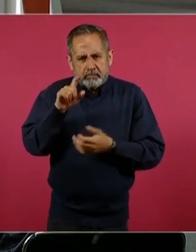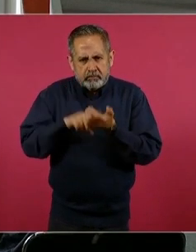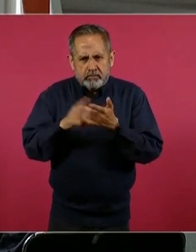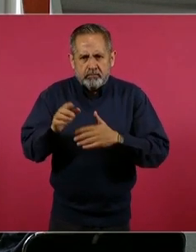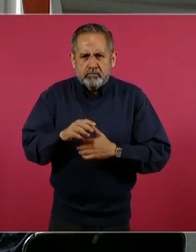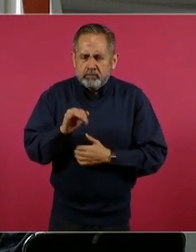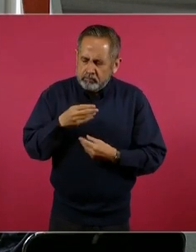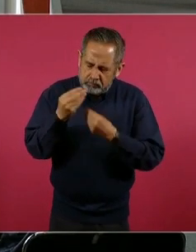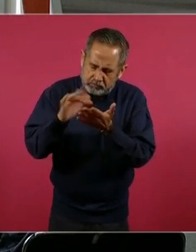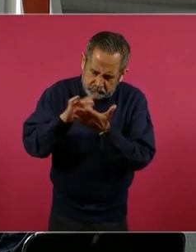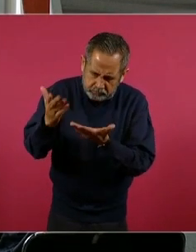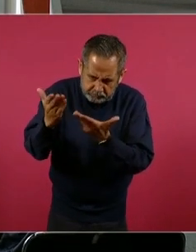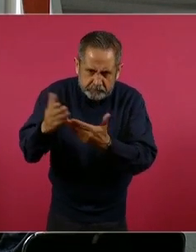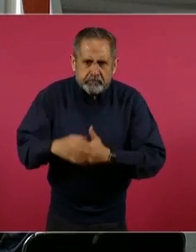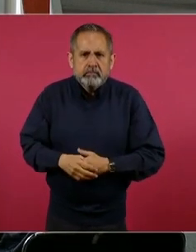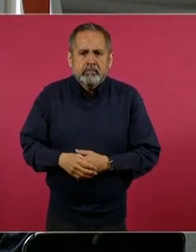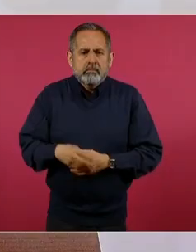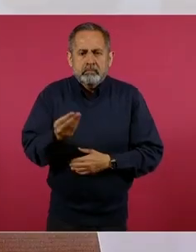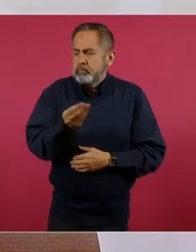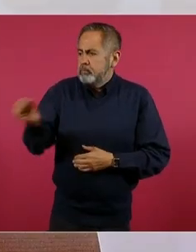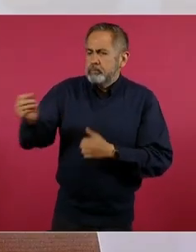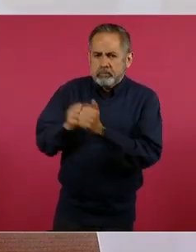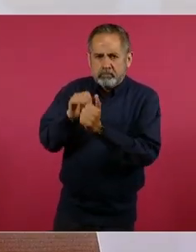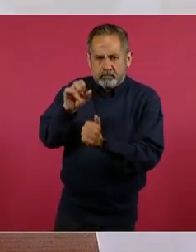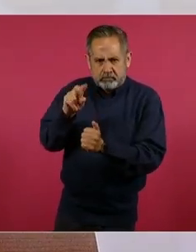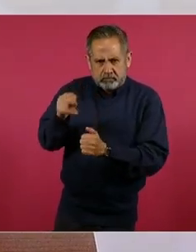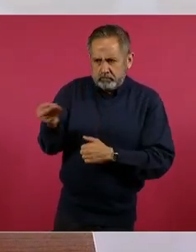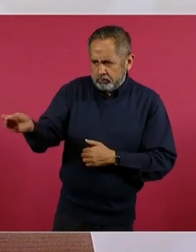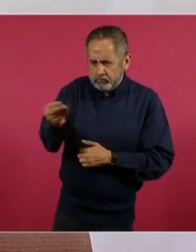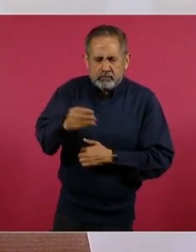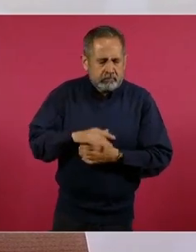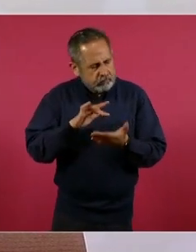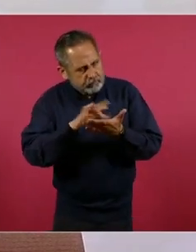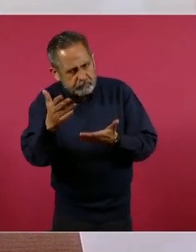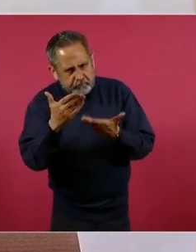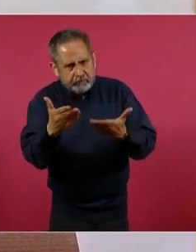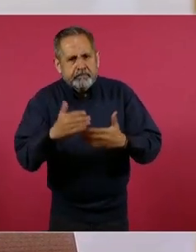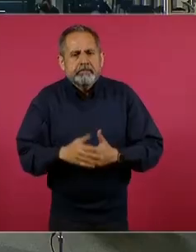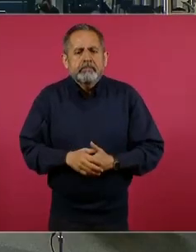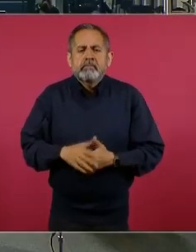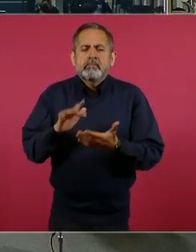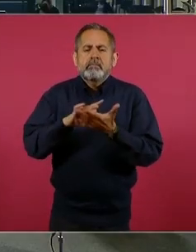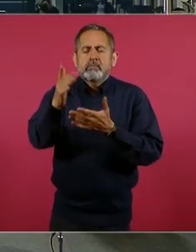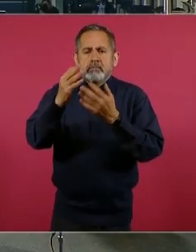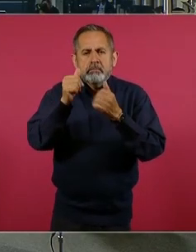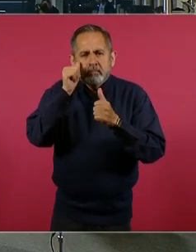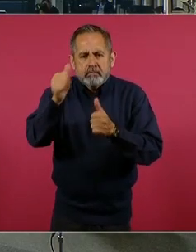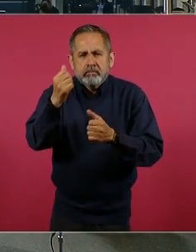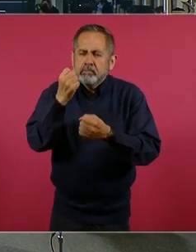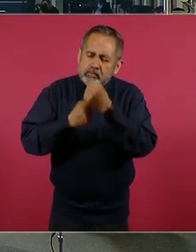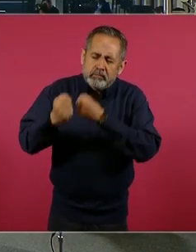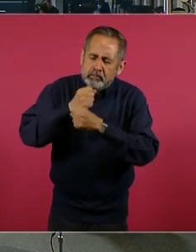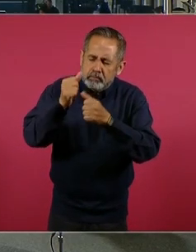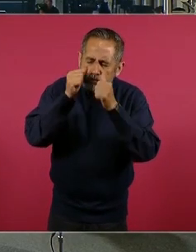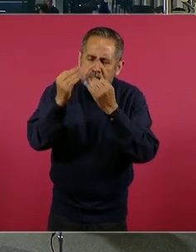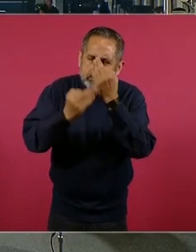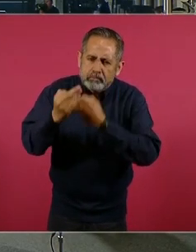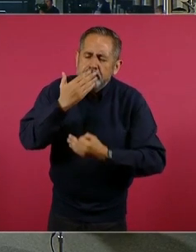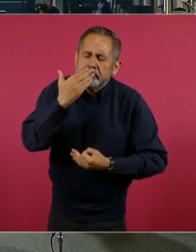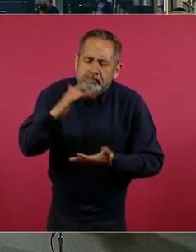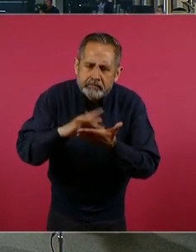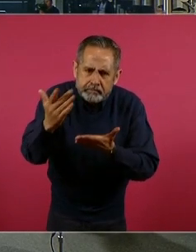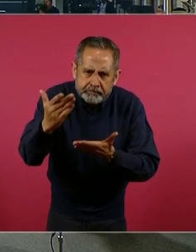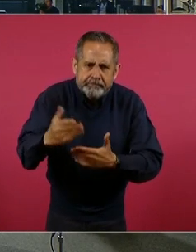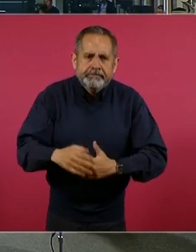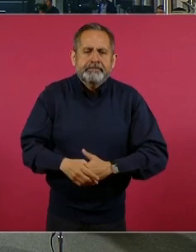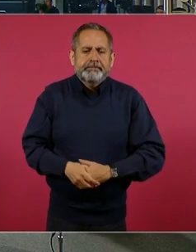gusto. Sí. Se lo agradezco mucho. Lo vemos con Jesús. Desde luego que sí. Gracias, sí. Señor presidente. Y gracias por el trato de estos años. Gracias. Sí.